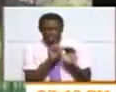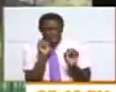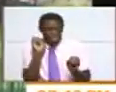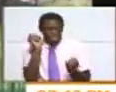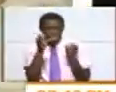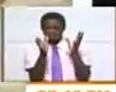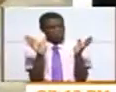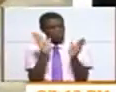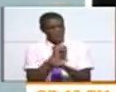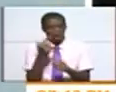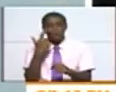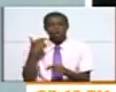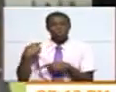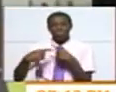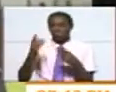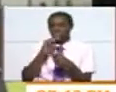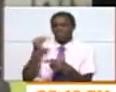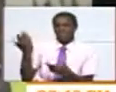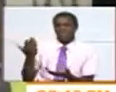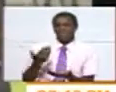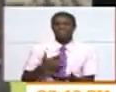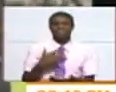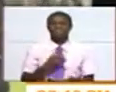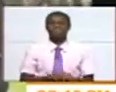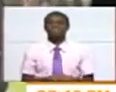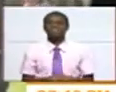de costumbre.